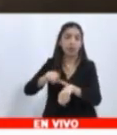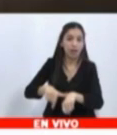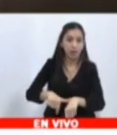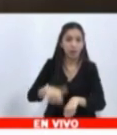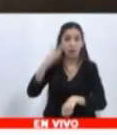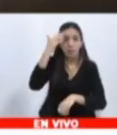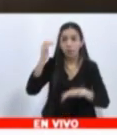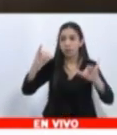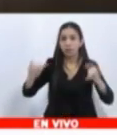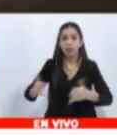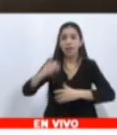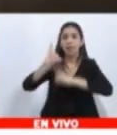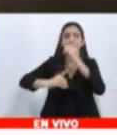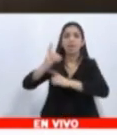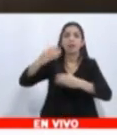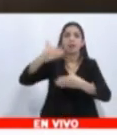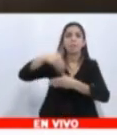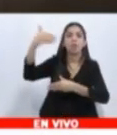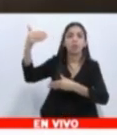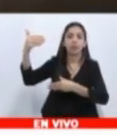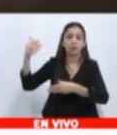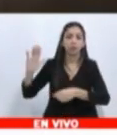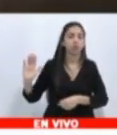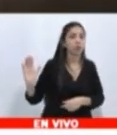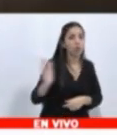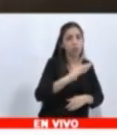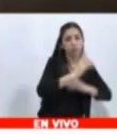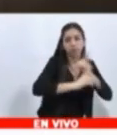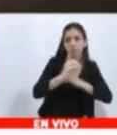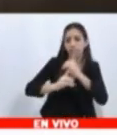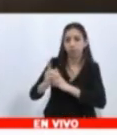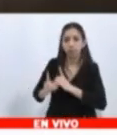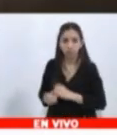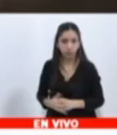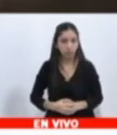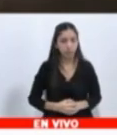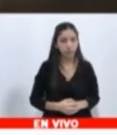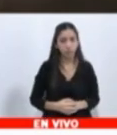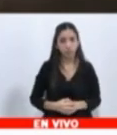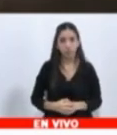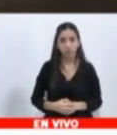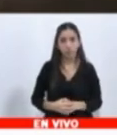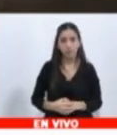es tal vez a destiempo, porque esto se convirtió en un debate político.